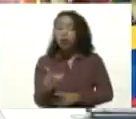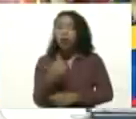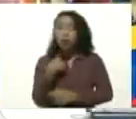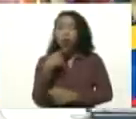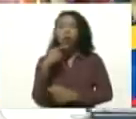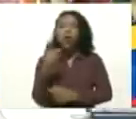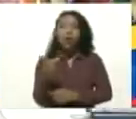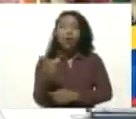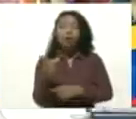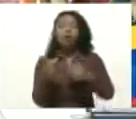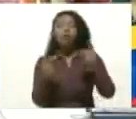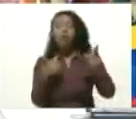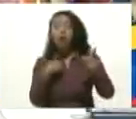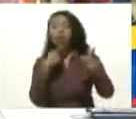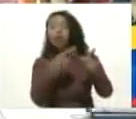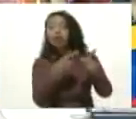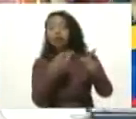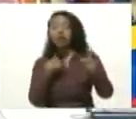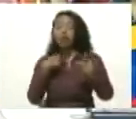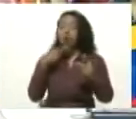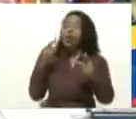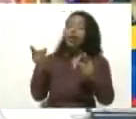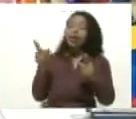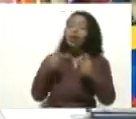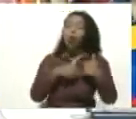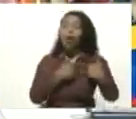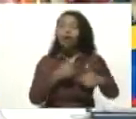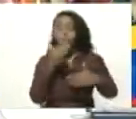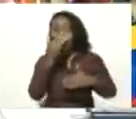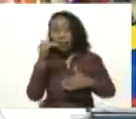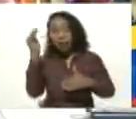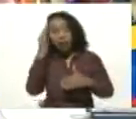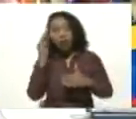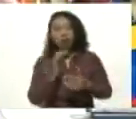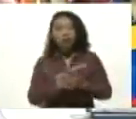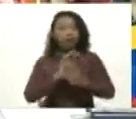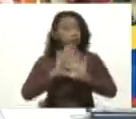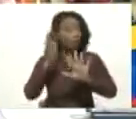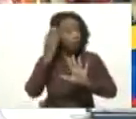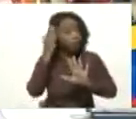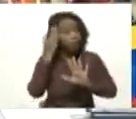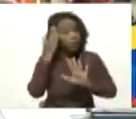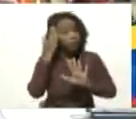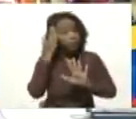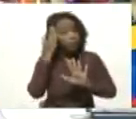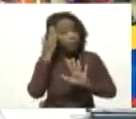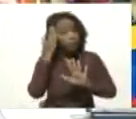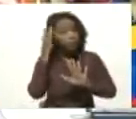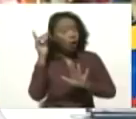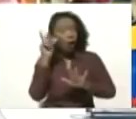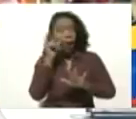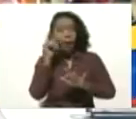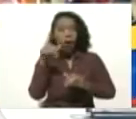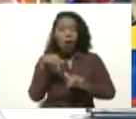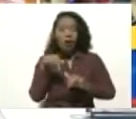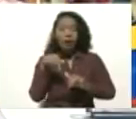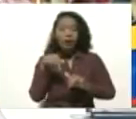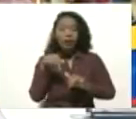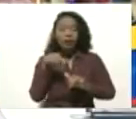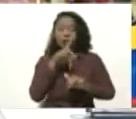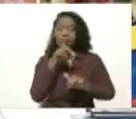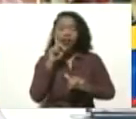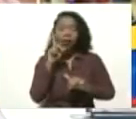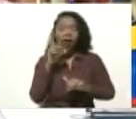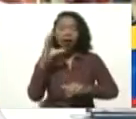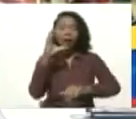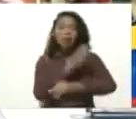dije. Corazón mayor, el corazón mayor, ya saben. Escalón a partir de hoy se llama